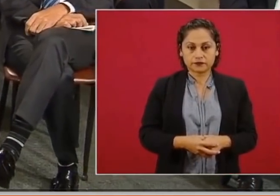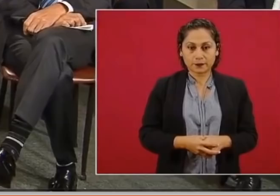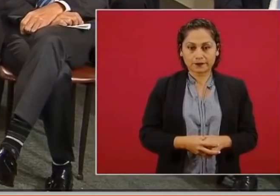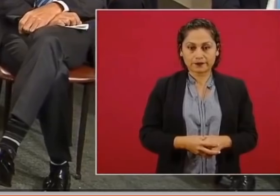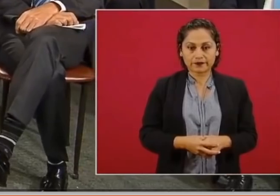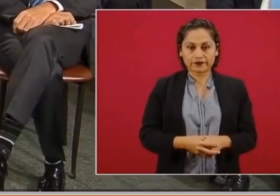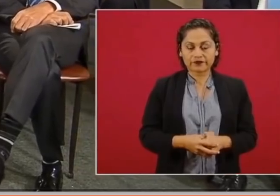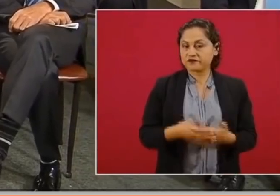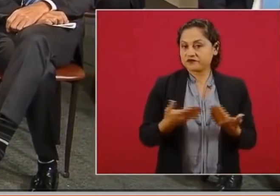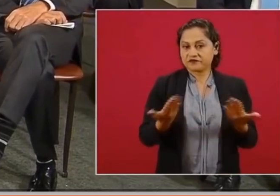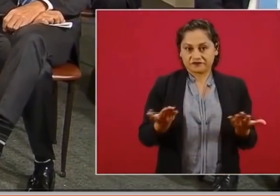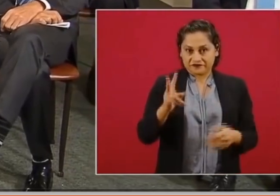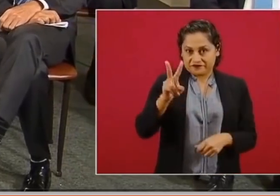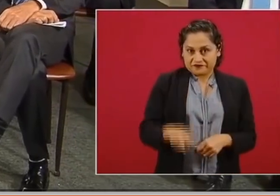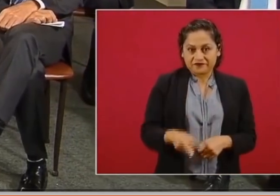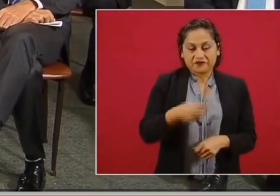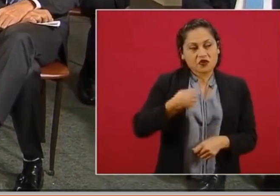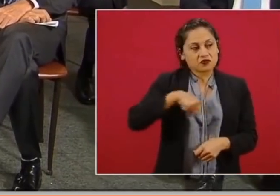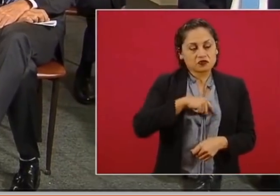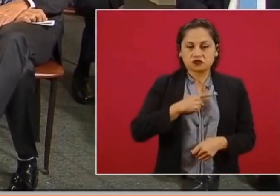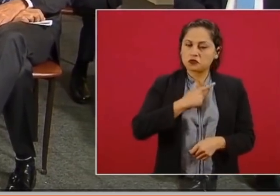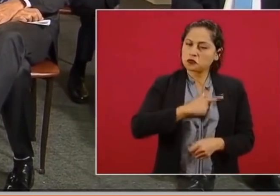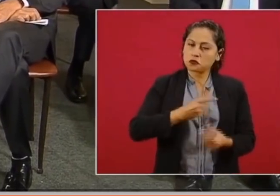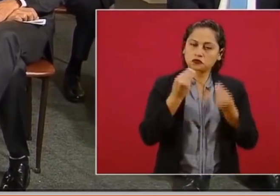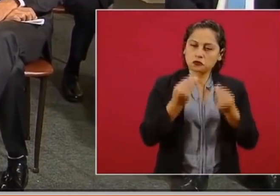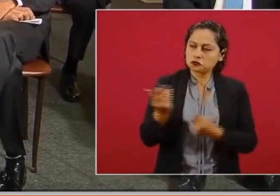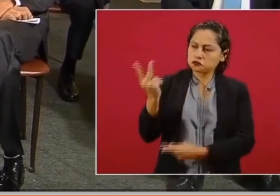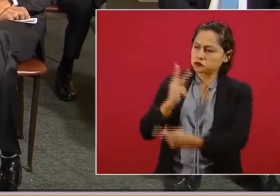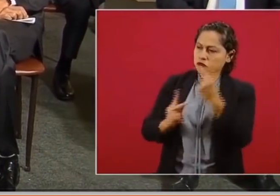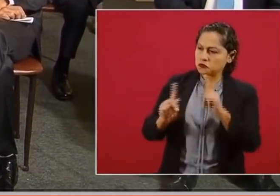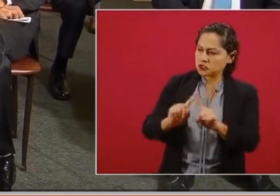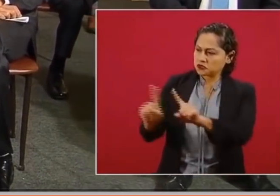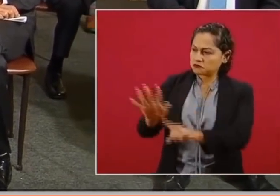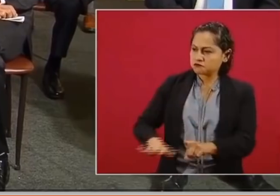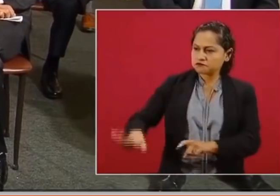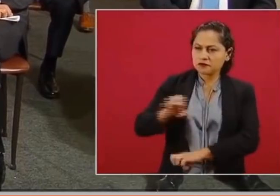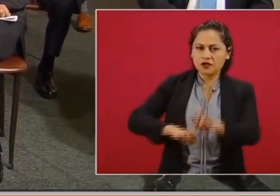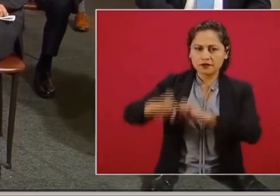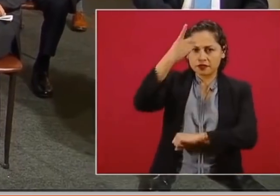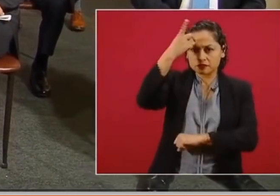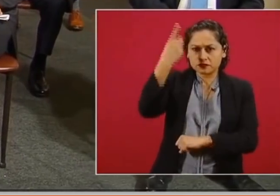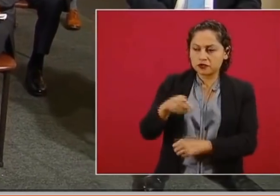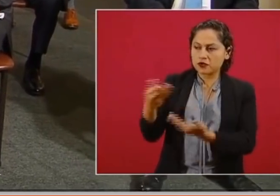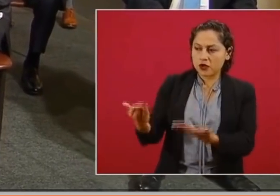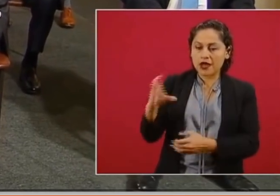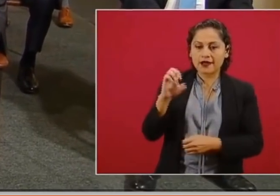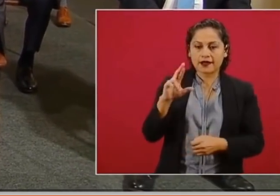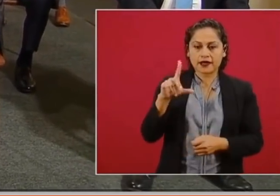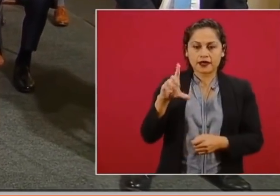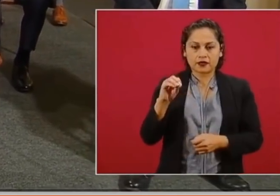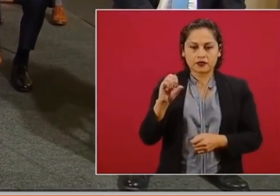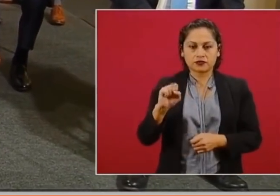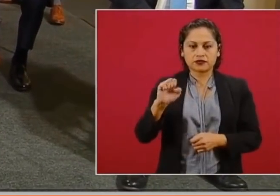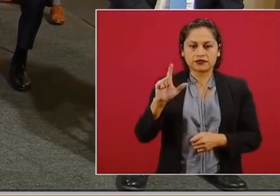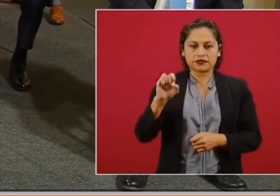Pues nos da mucho gusto que nos acompañen empresarios como Carlos Slim Domit, que está con